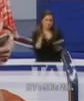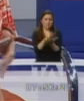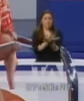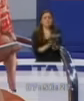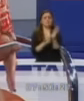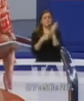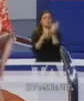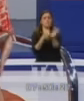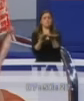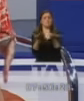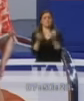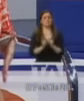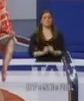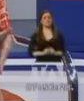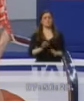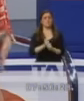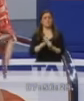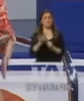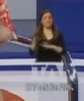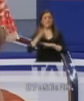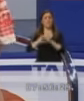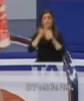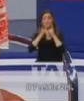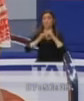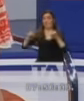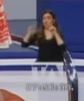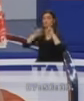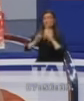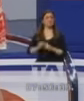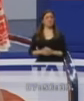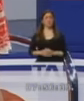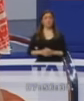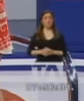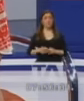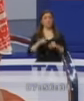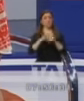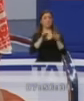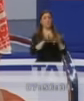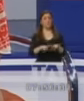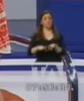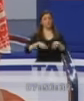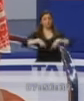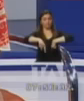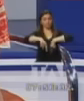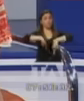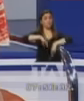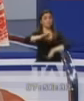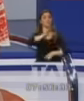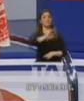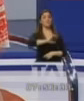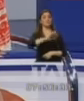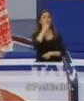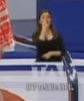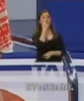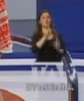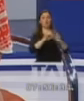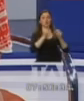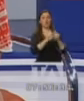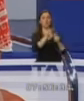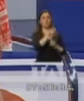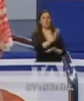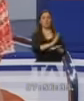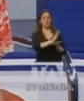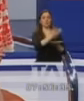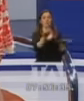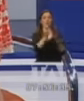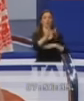que, según dicen, no ha sido socializado con ellos. Sin embargo, y como lo dijo el secretario de Movilidad del municipio, el interés de un grupo de moradores,